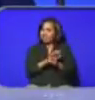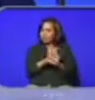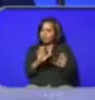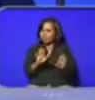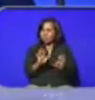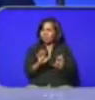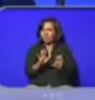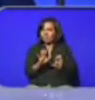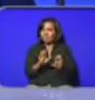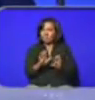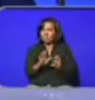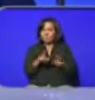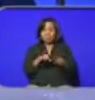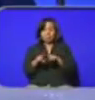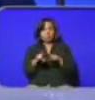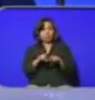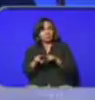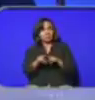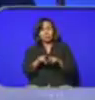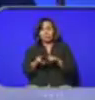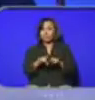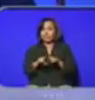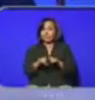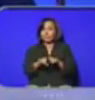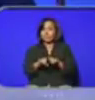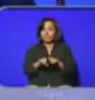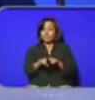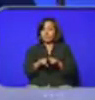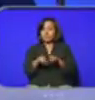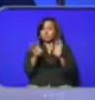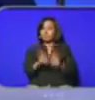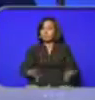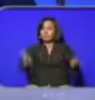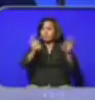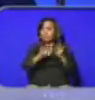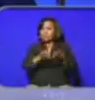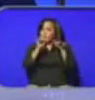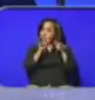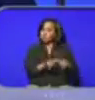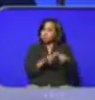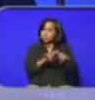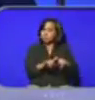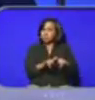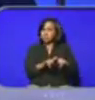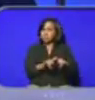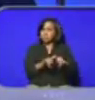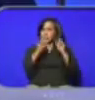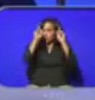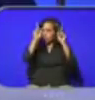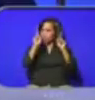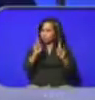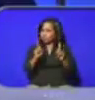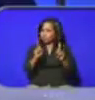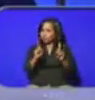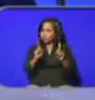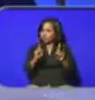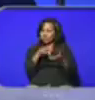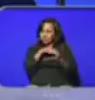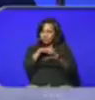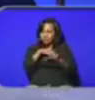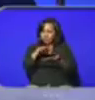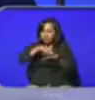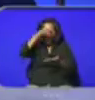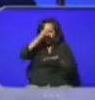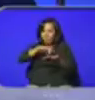una competencia desleal, ¿no? Hemos tenido la preparación o la educación por años, ¿no? ¿Llenará el INSA ese vacío? Es que la